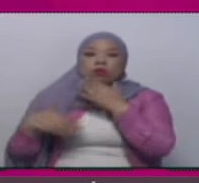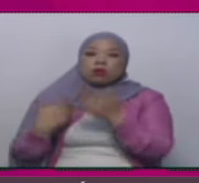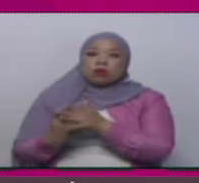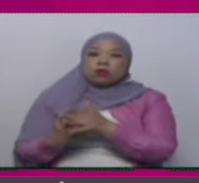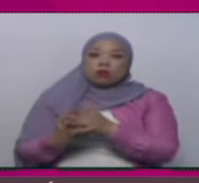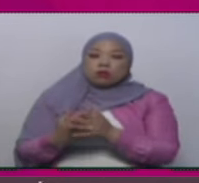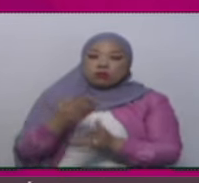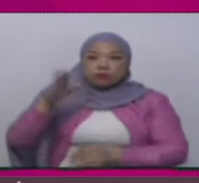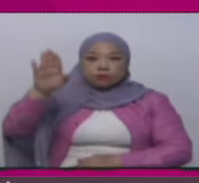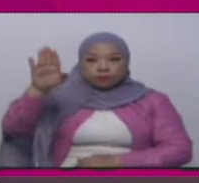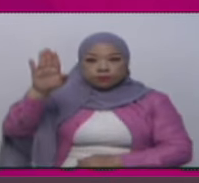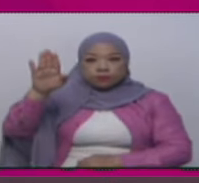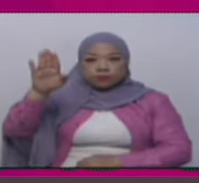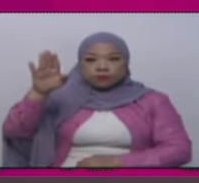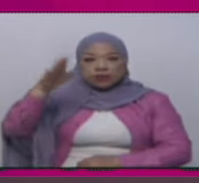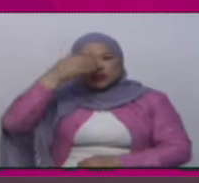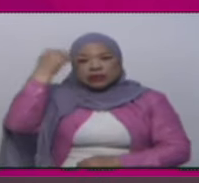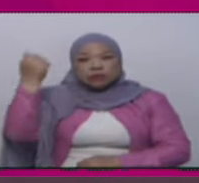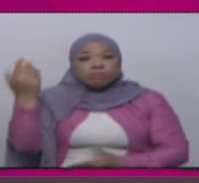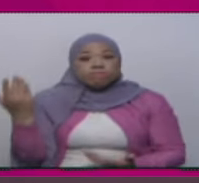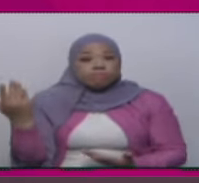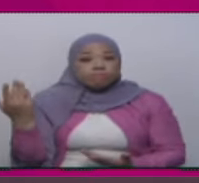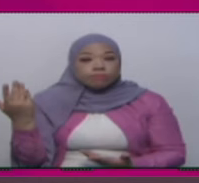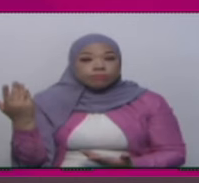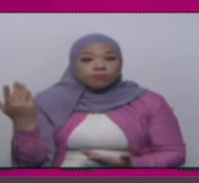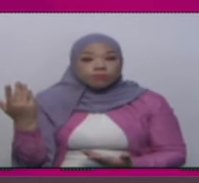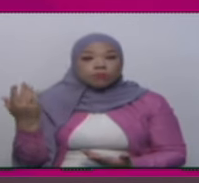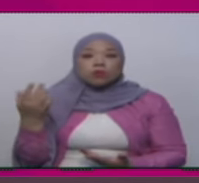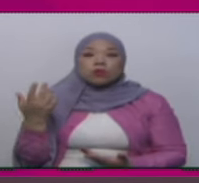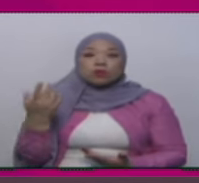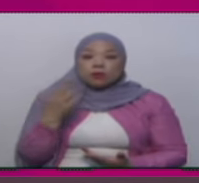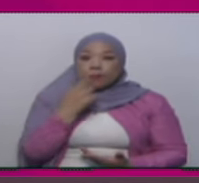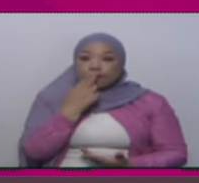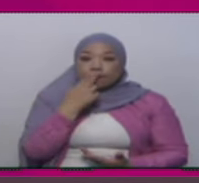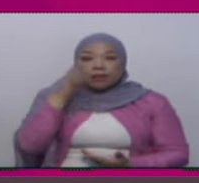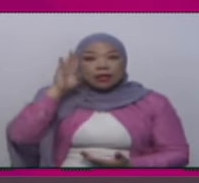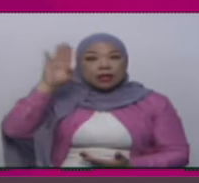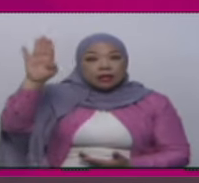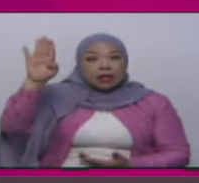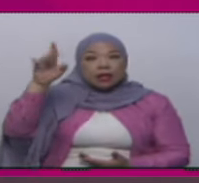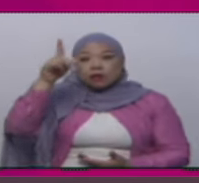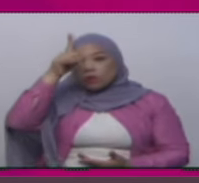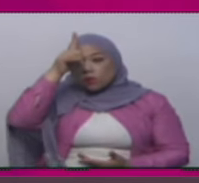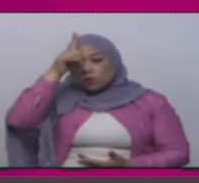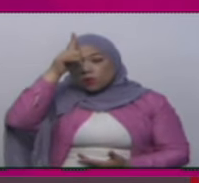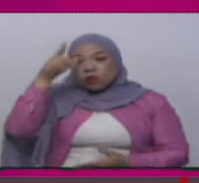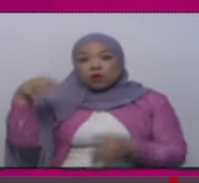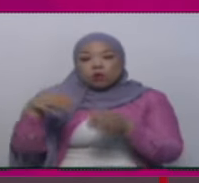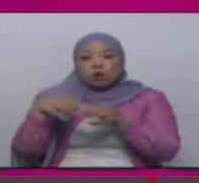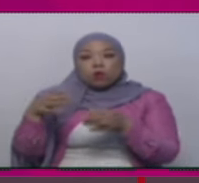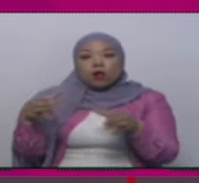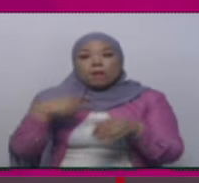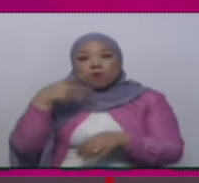así? ¿Se olvidan de que eran nazis, de que admiraban al partido nazi?